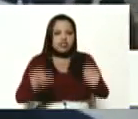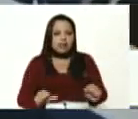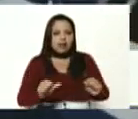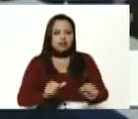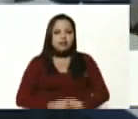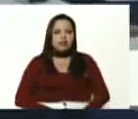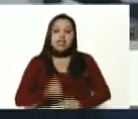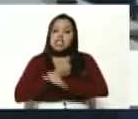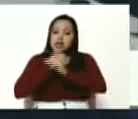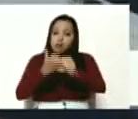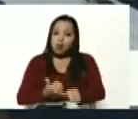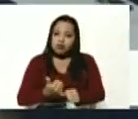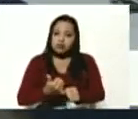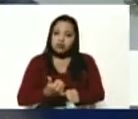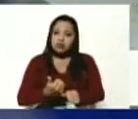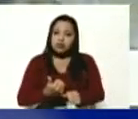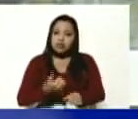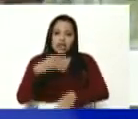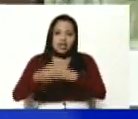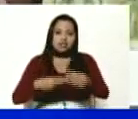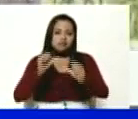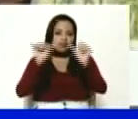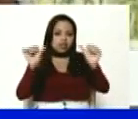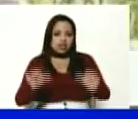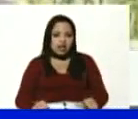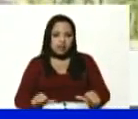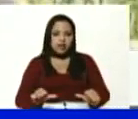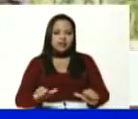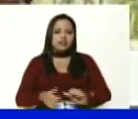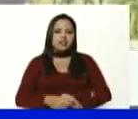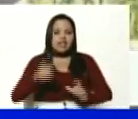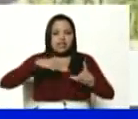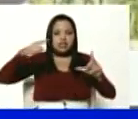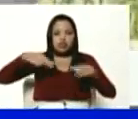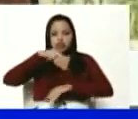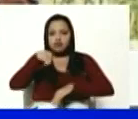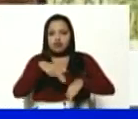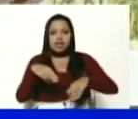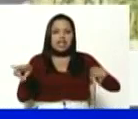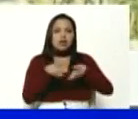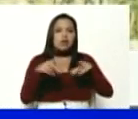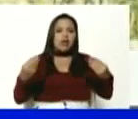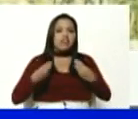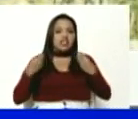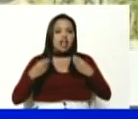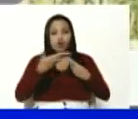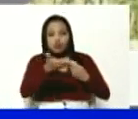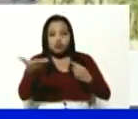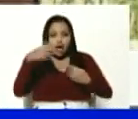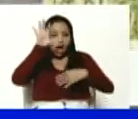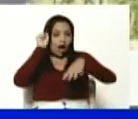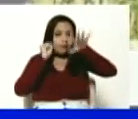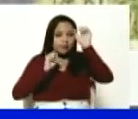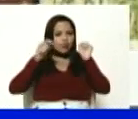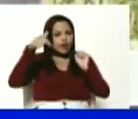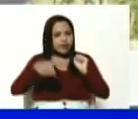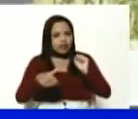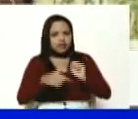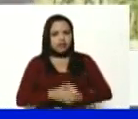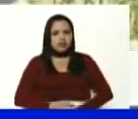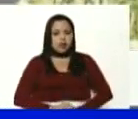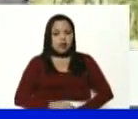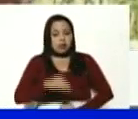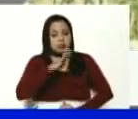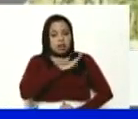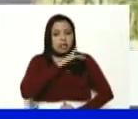por el sistema eléctrico nacional que es nuestra nuestra vida que usted aquí se formaron mucho usted tiene 15 10